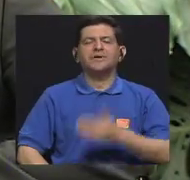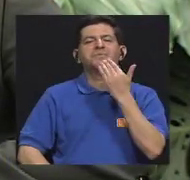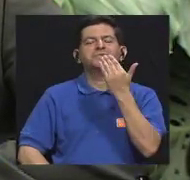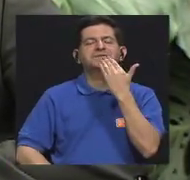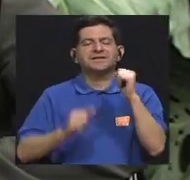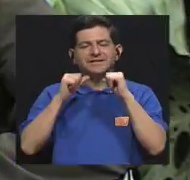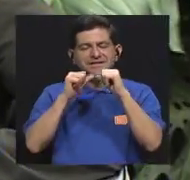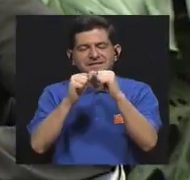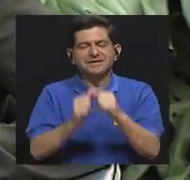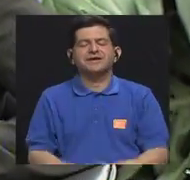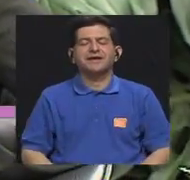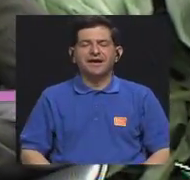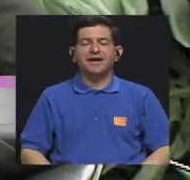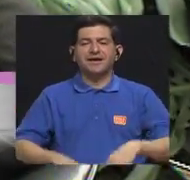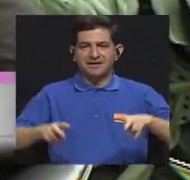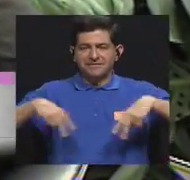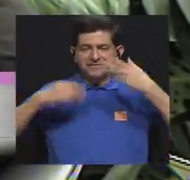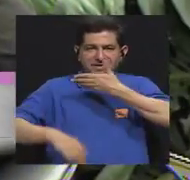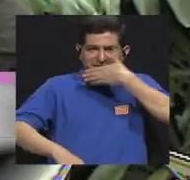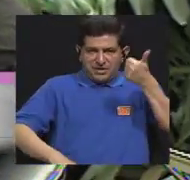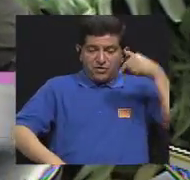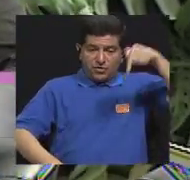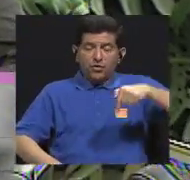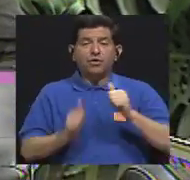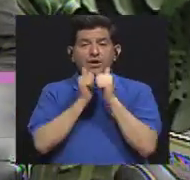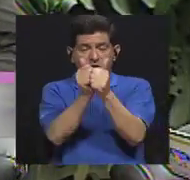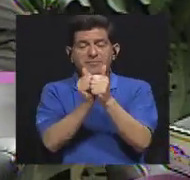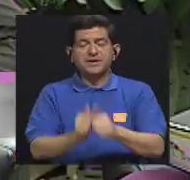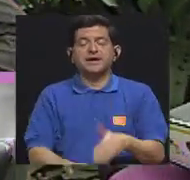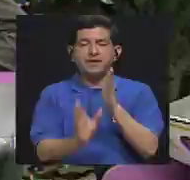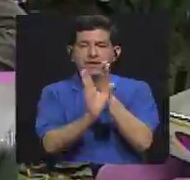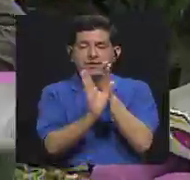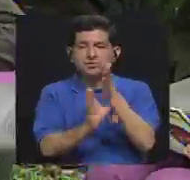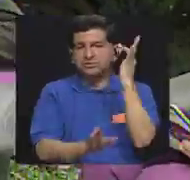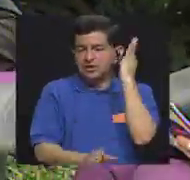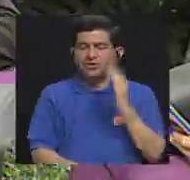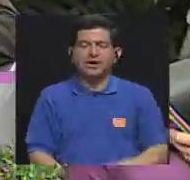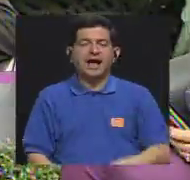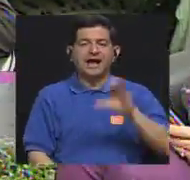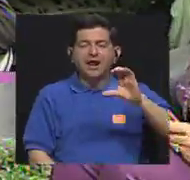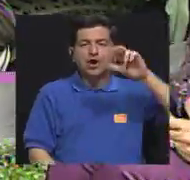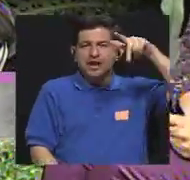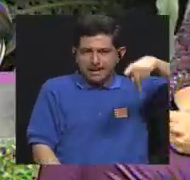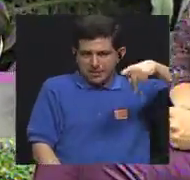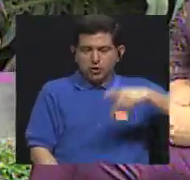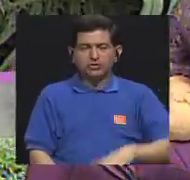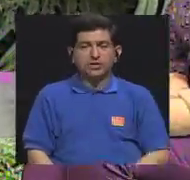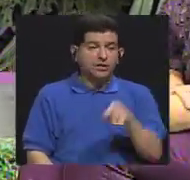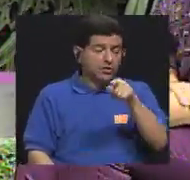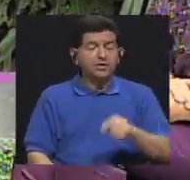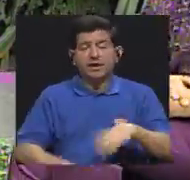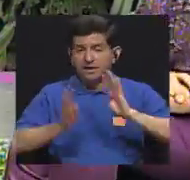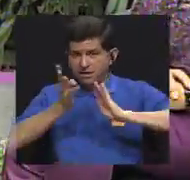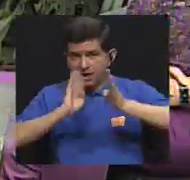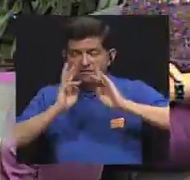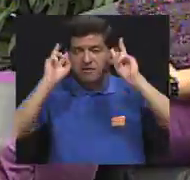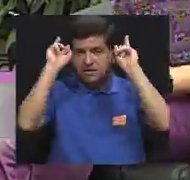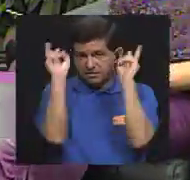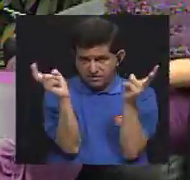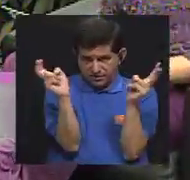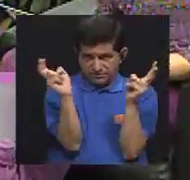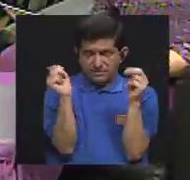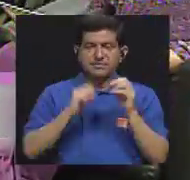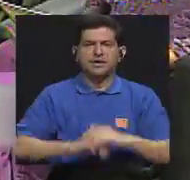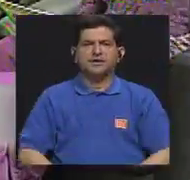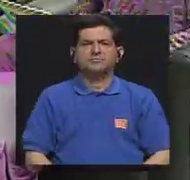Gracias por continuar con Vivir Mejor. El día de hoy nos acompaña la psicóloga Carolina Protti, con quien estamos tratando el tema